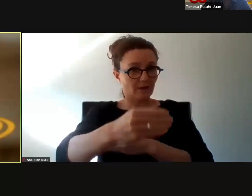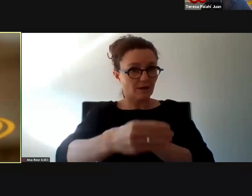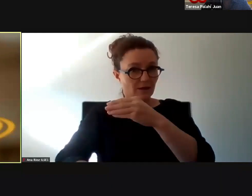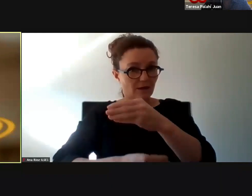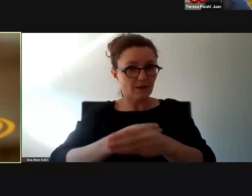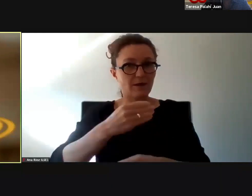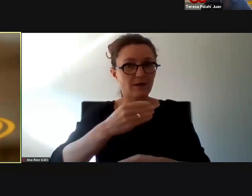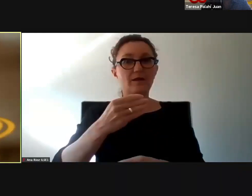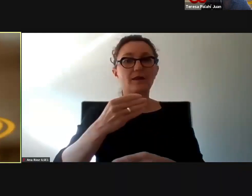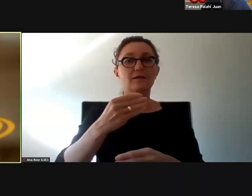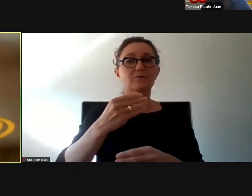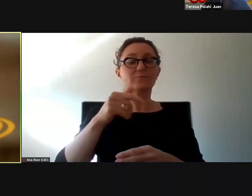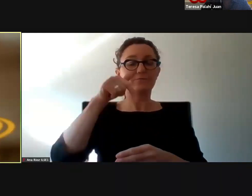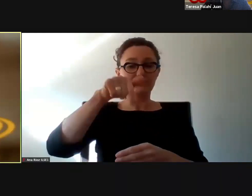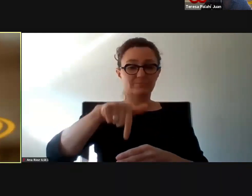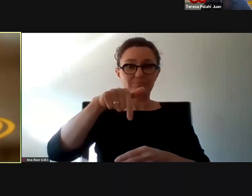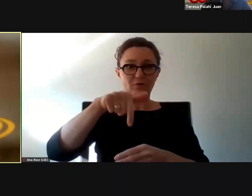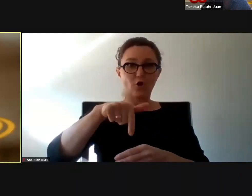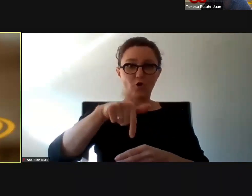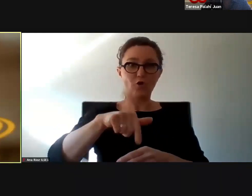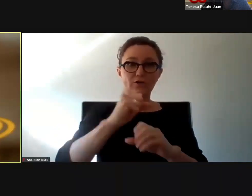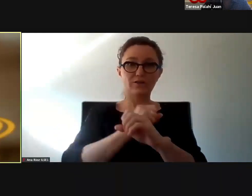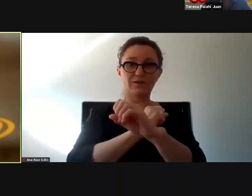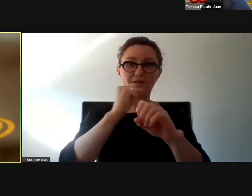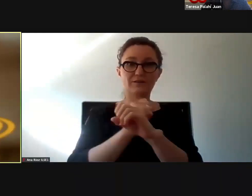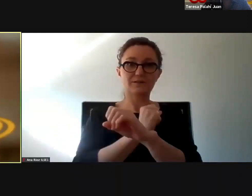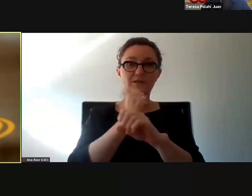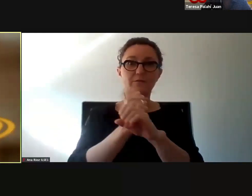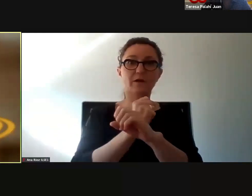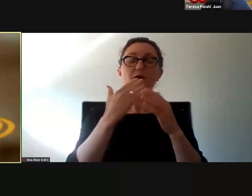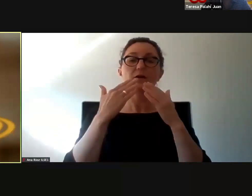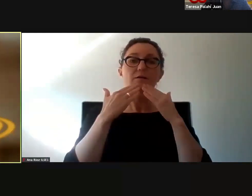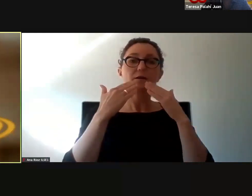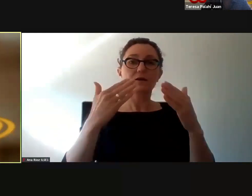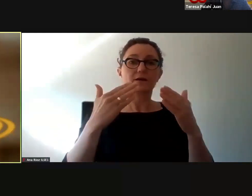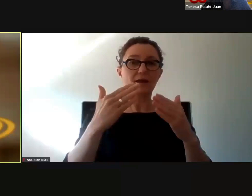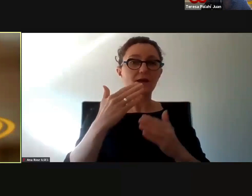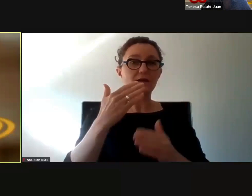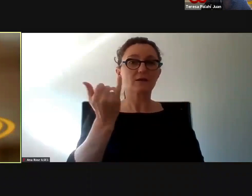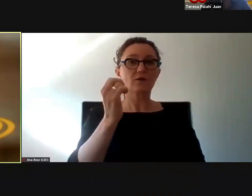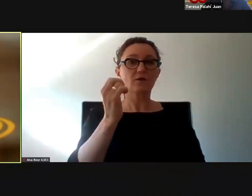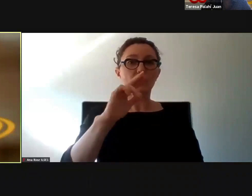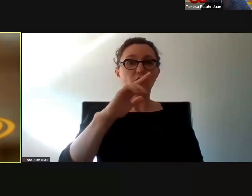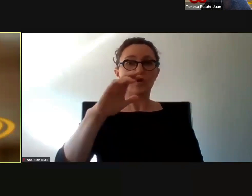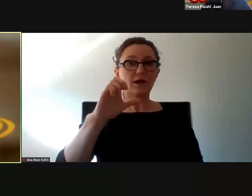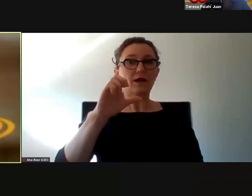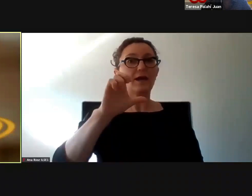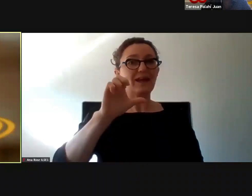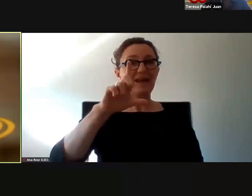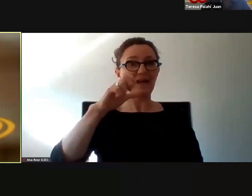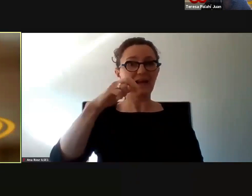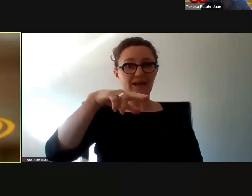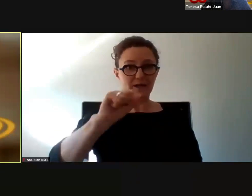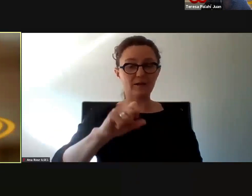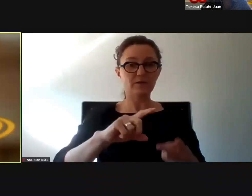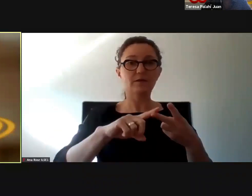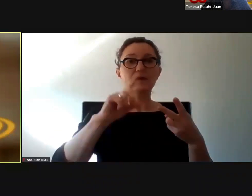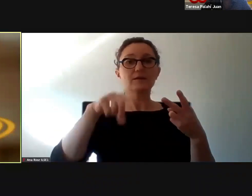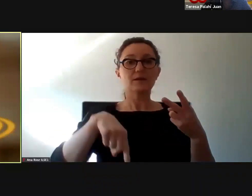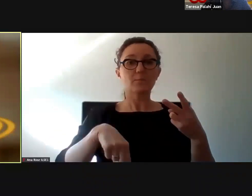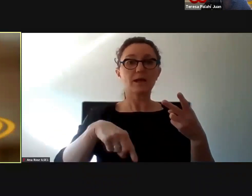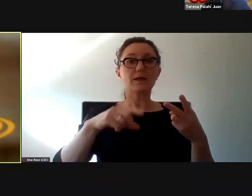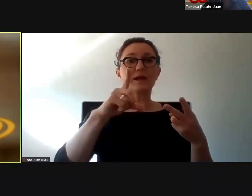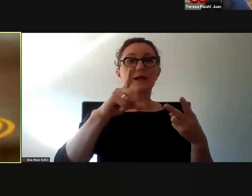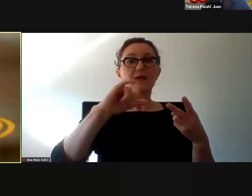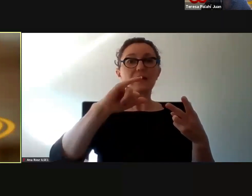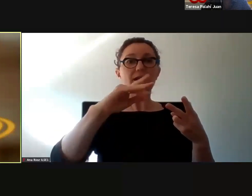este trabajo. Gracias a Jorge y a Elena, también a